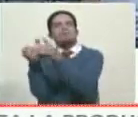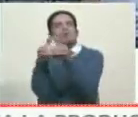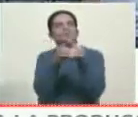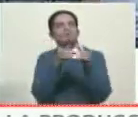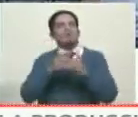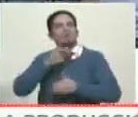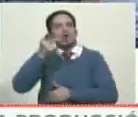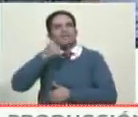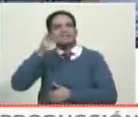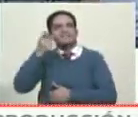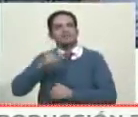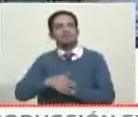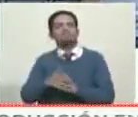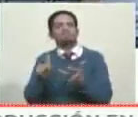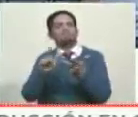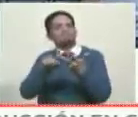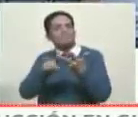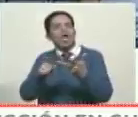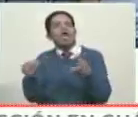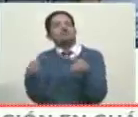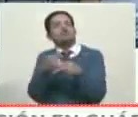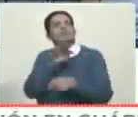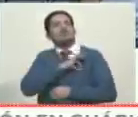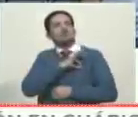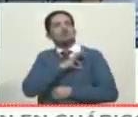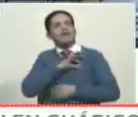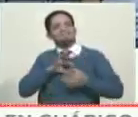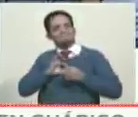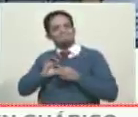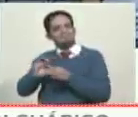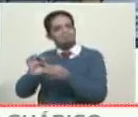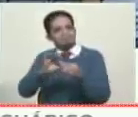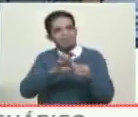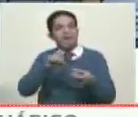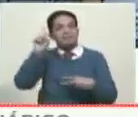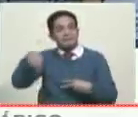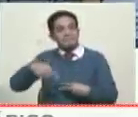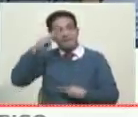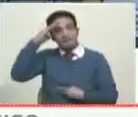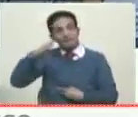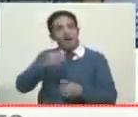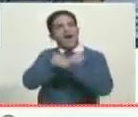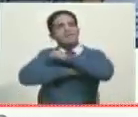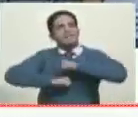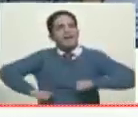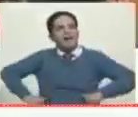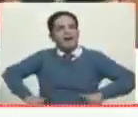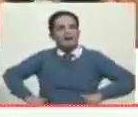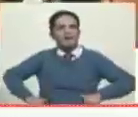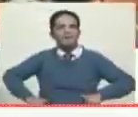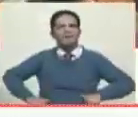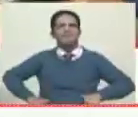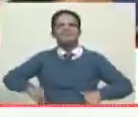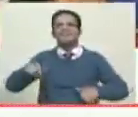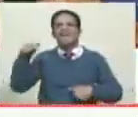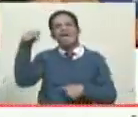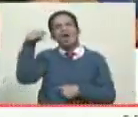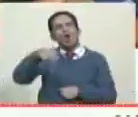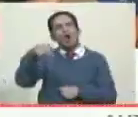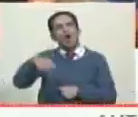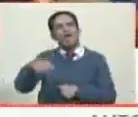de los movimientos sociales la unidad de nuestra fuerza armada nacional bolivariana que hoy ha sido agredida